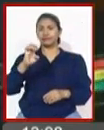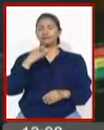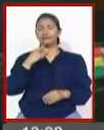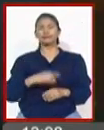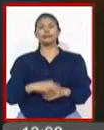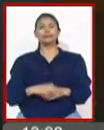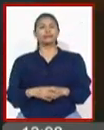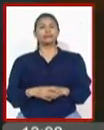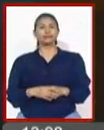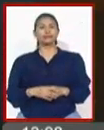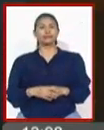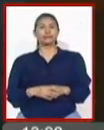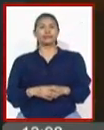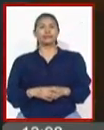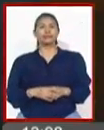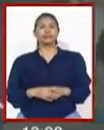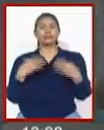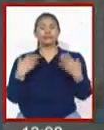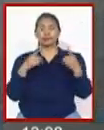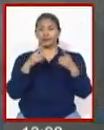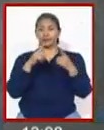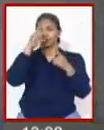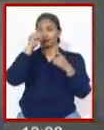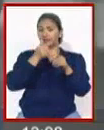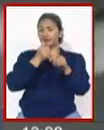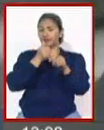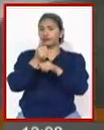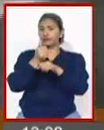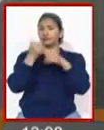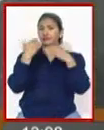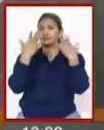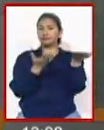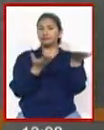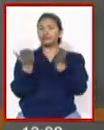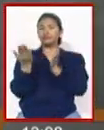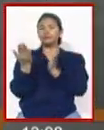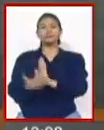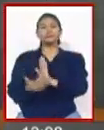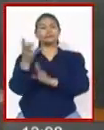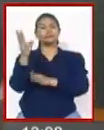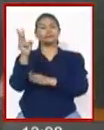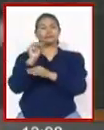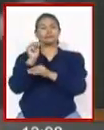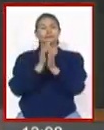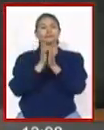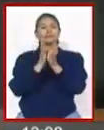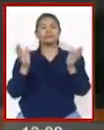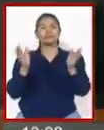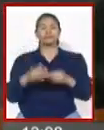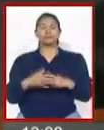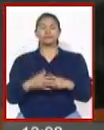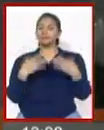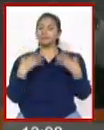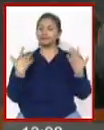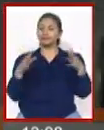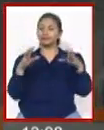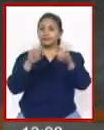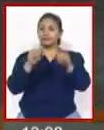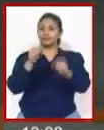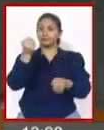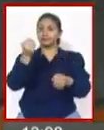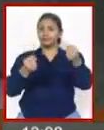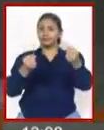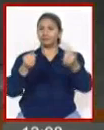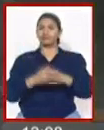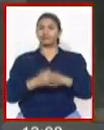nosotros ya arrestado para que pase al Ministerio Público con el vehículo detenido también y tenga conocimiento